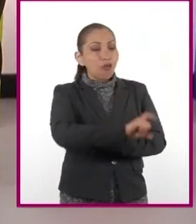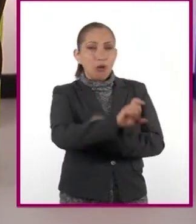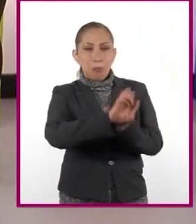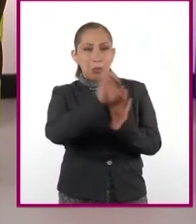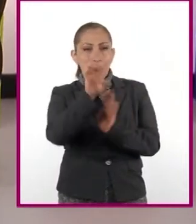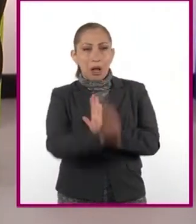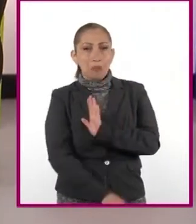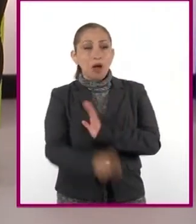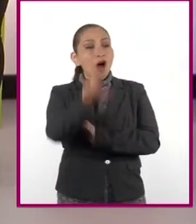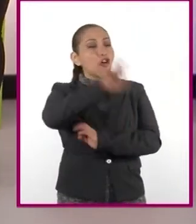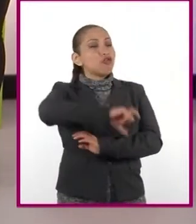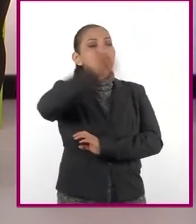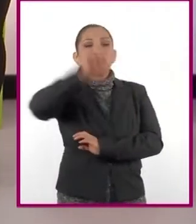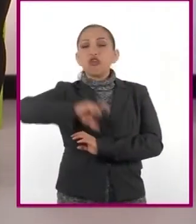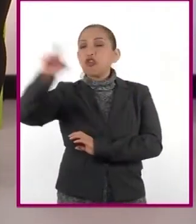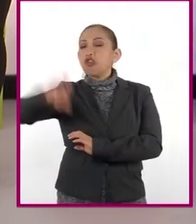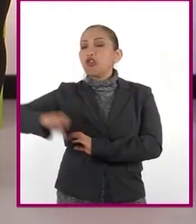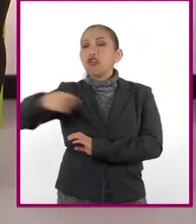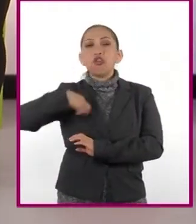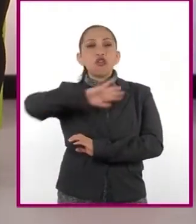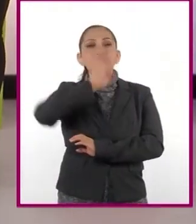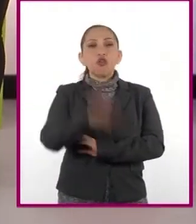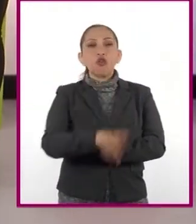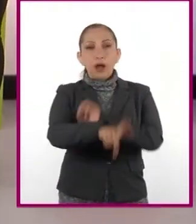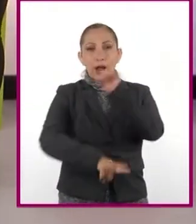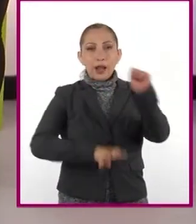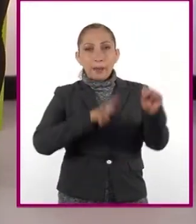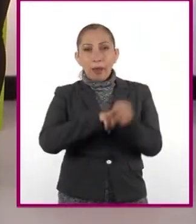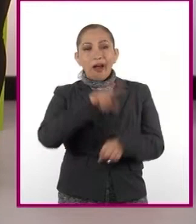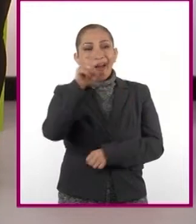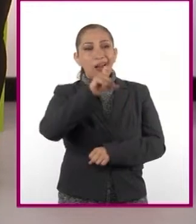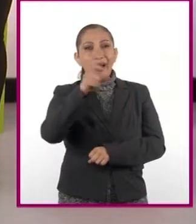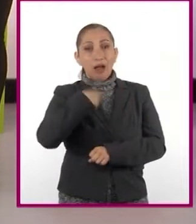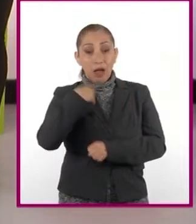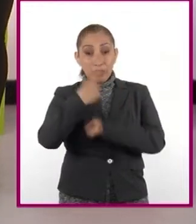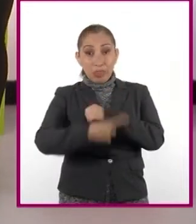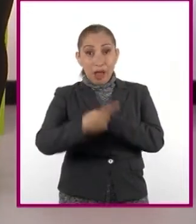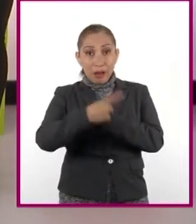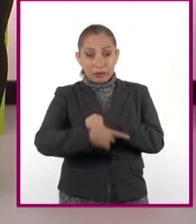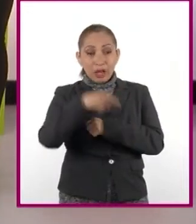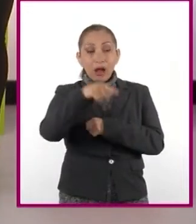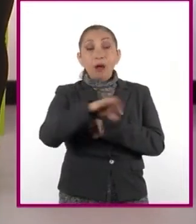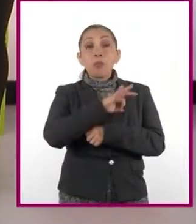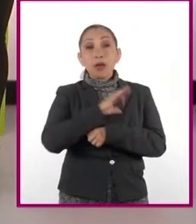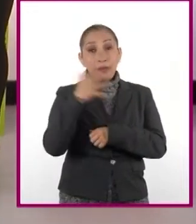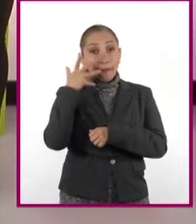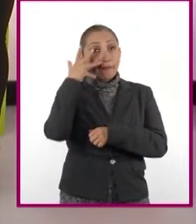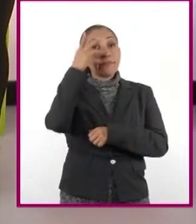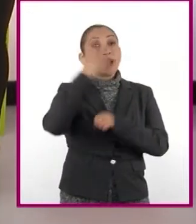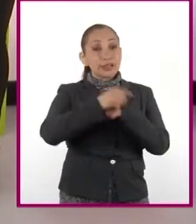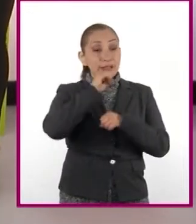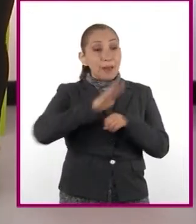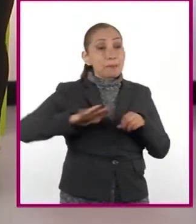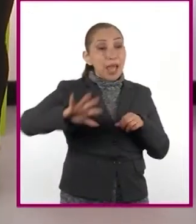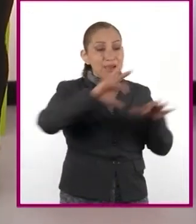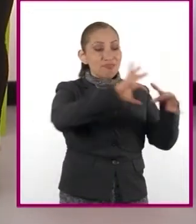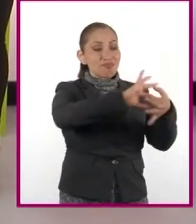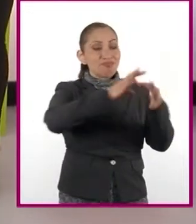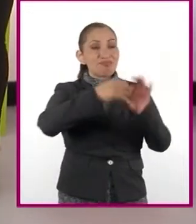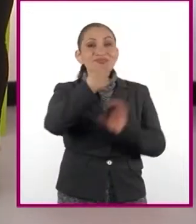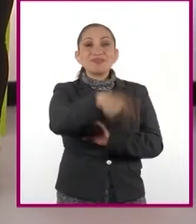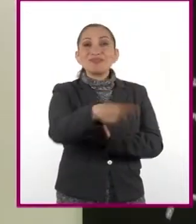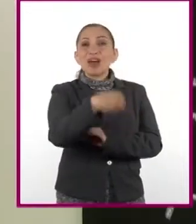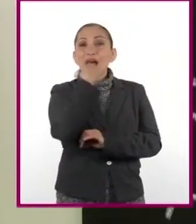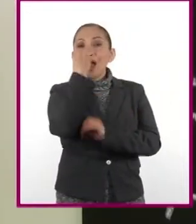ejemplo, un insecticida para matar bichos que nos pueden hacer daño, se corre el riesgo de dañar la cadena